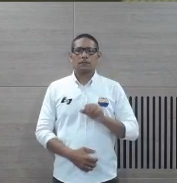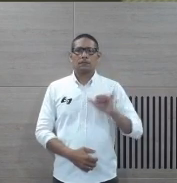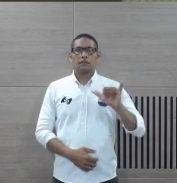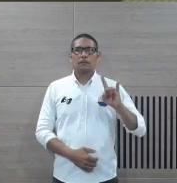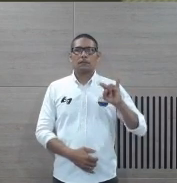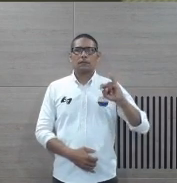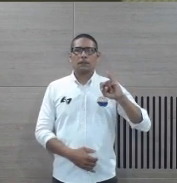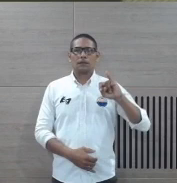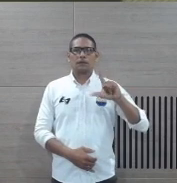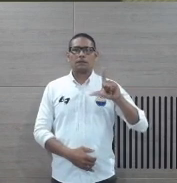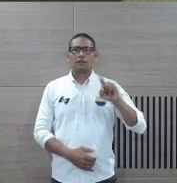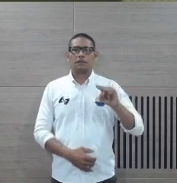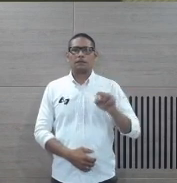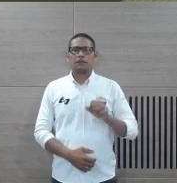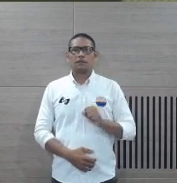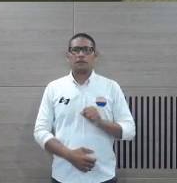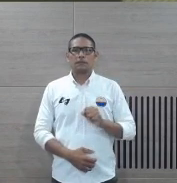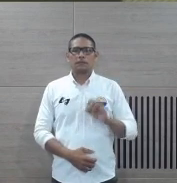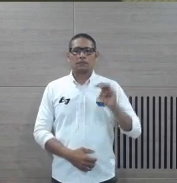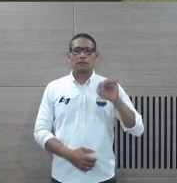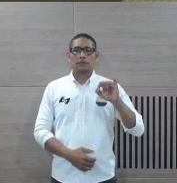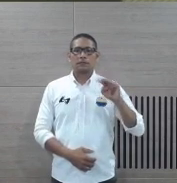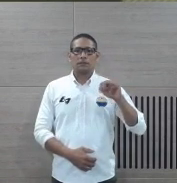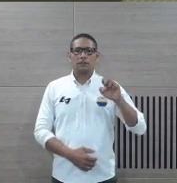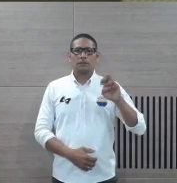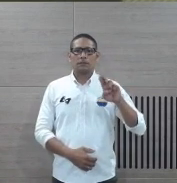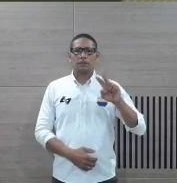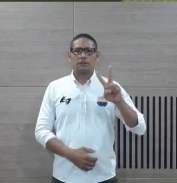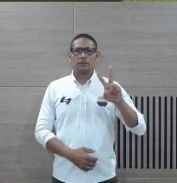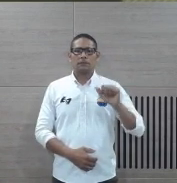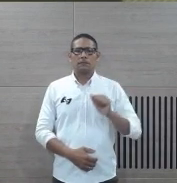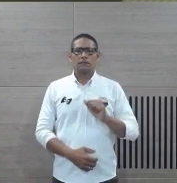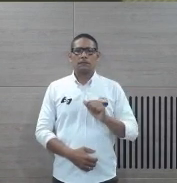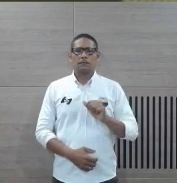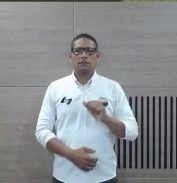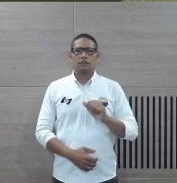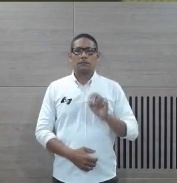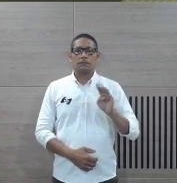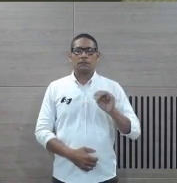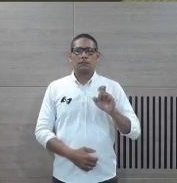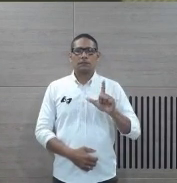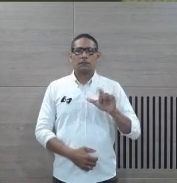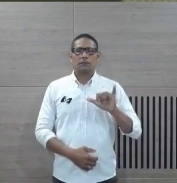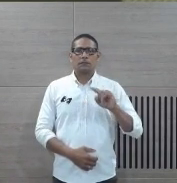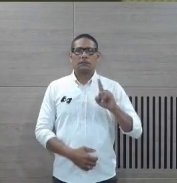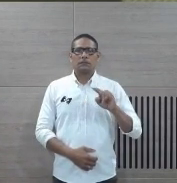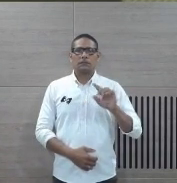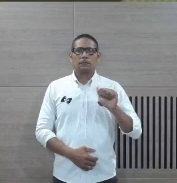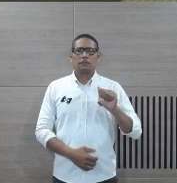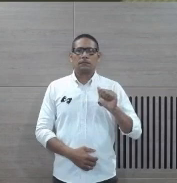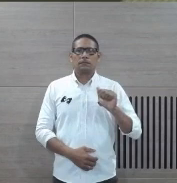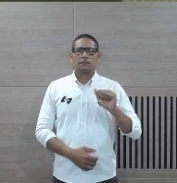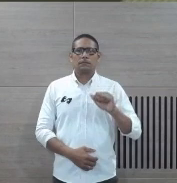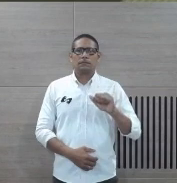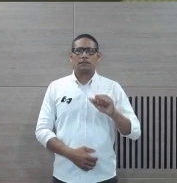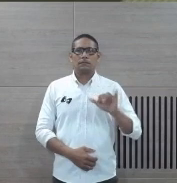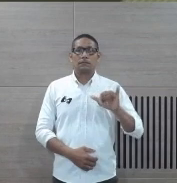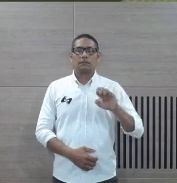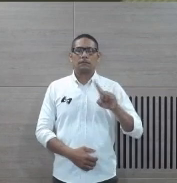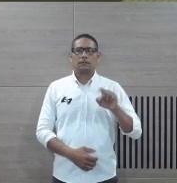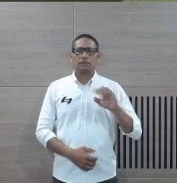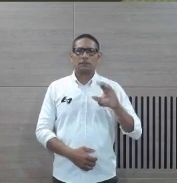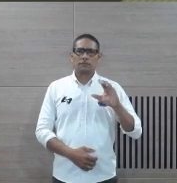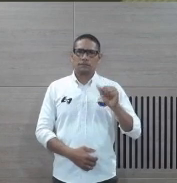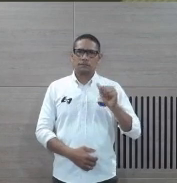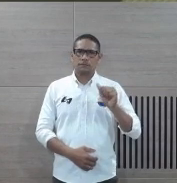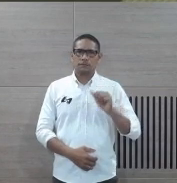Minerva Isabel Pimienta Tobar. Melissa Isabel Polo Sosa. Jessica Prieto Olivares. Sharon Andrea Quintero